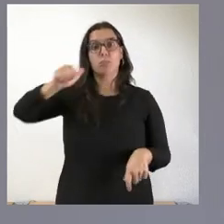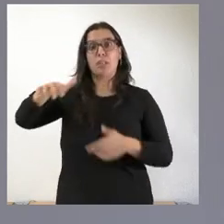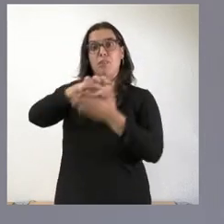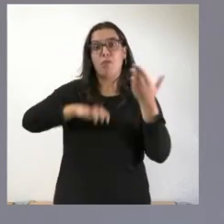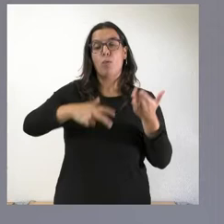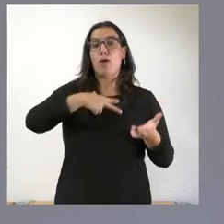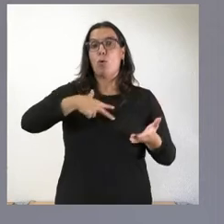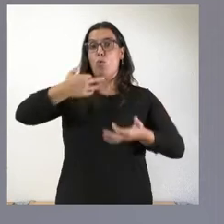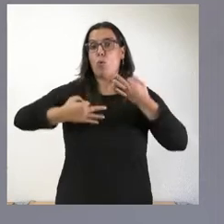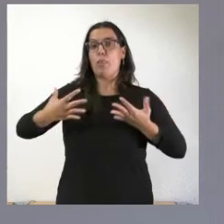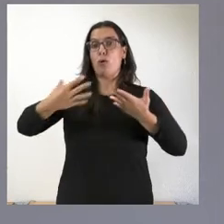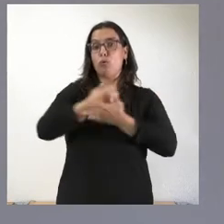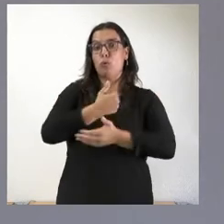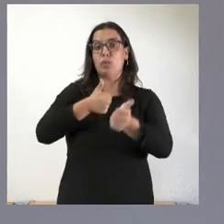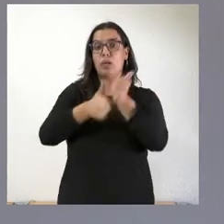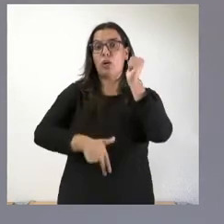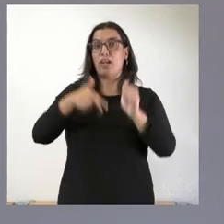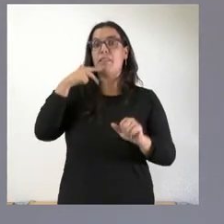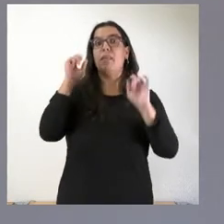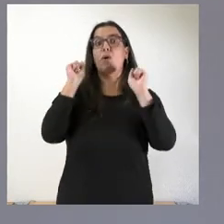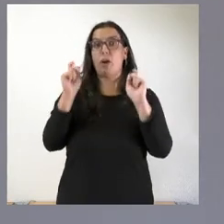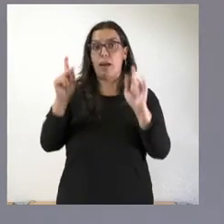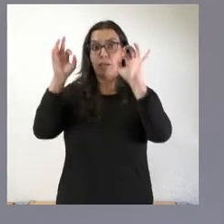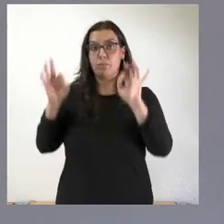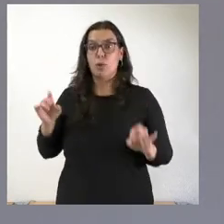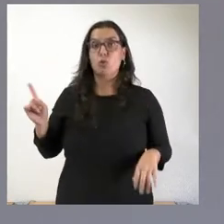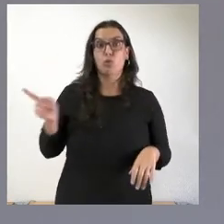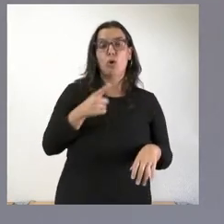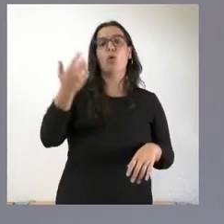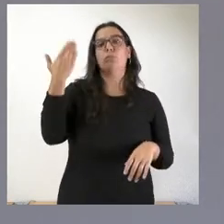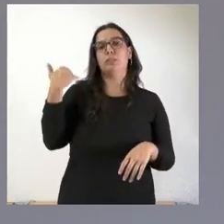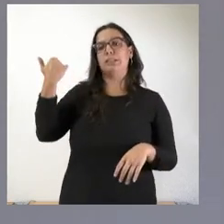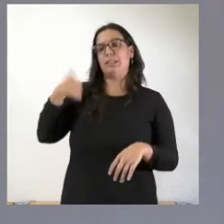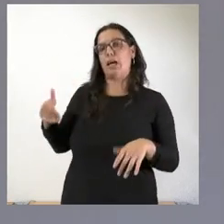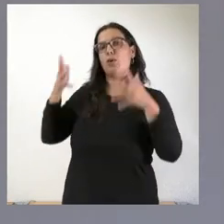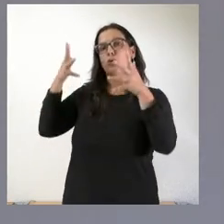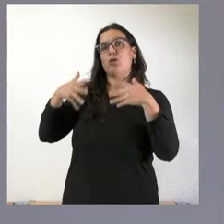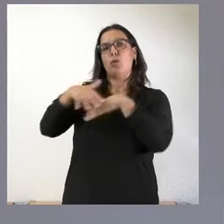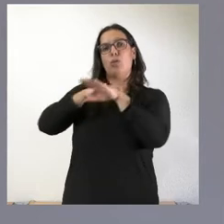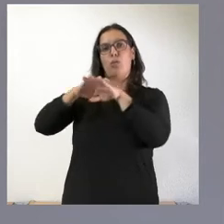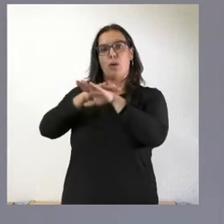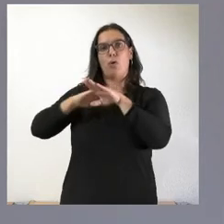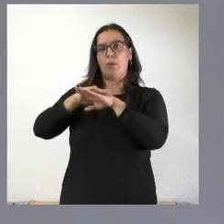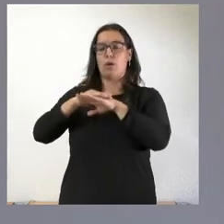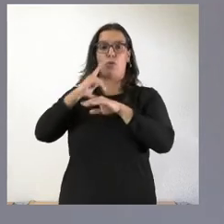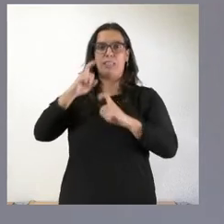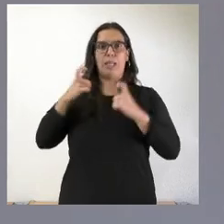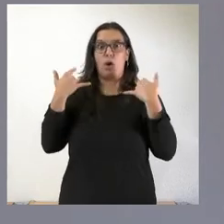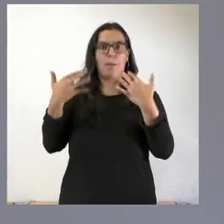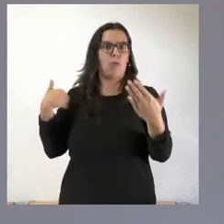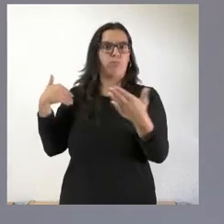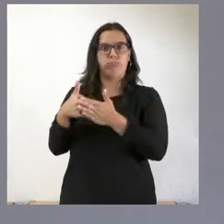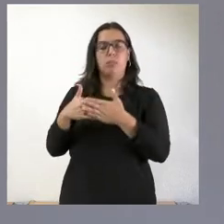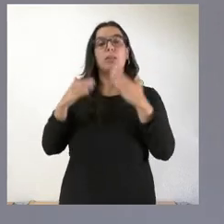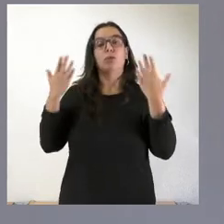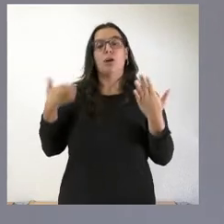Comisión de Secretarios Generales, ha sido aprobado por el Consejo de Gobierno de Castilla y León en un tiempo ciertamente reducido. Ahora se envía al